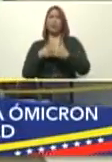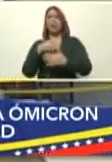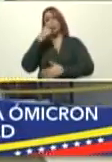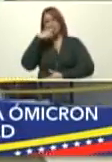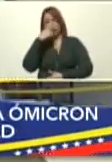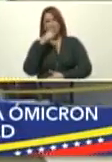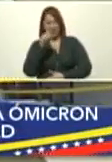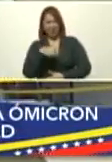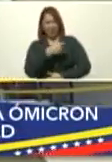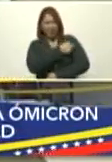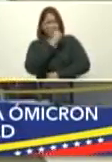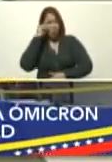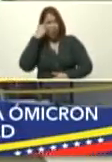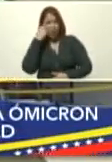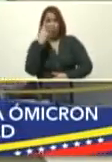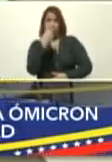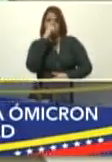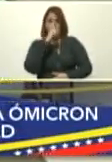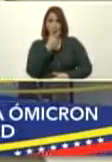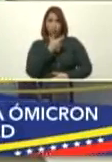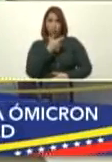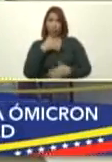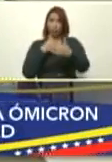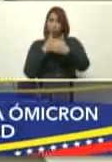La vacuna contra la gripe dura 1 año.